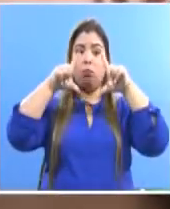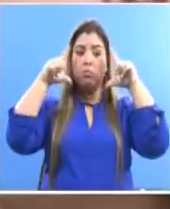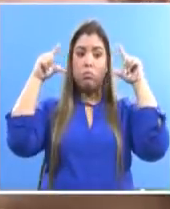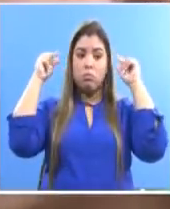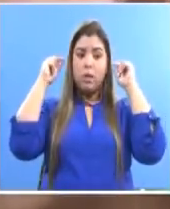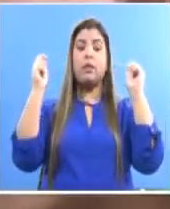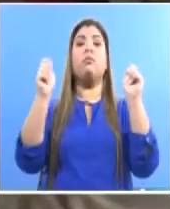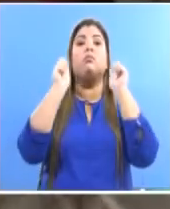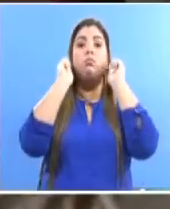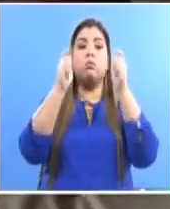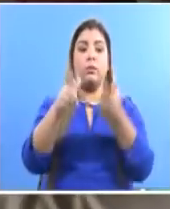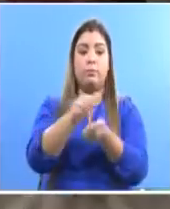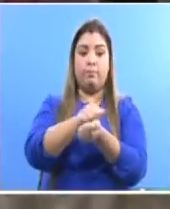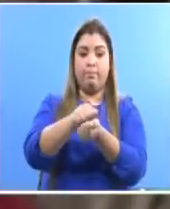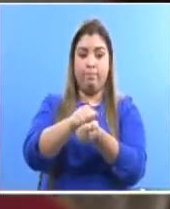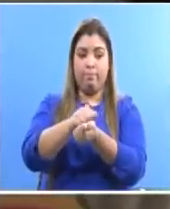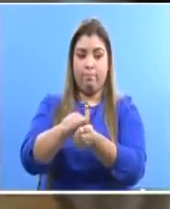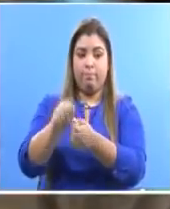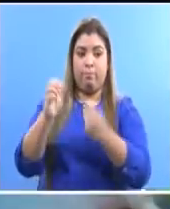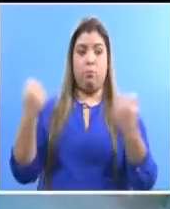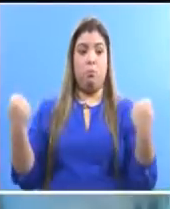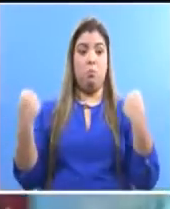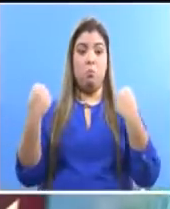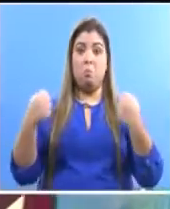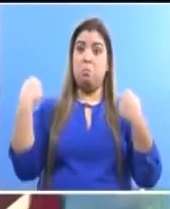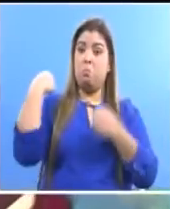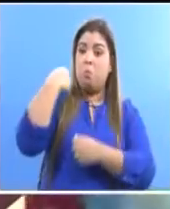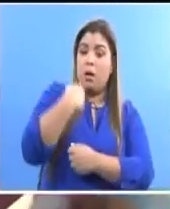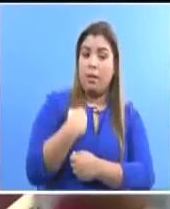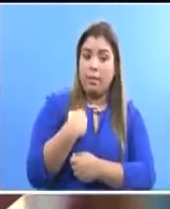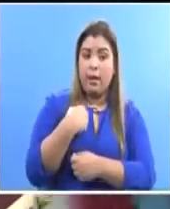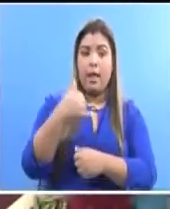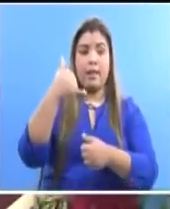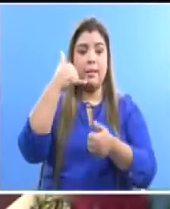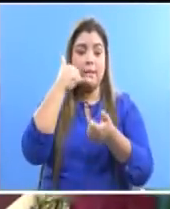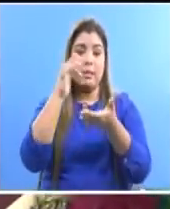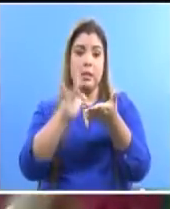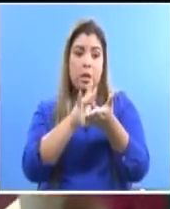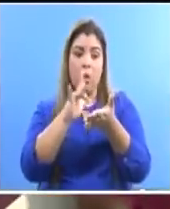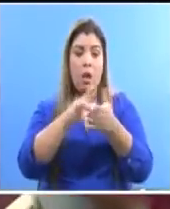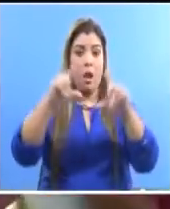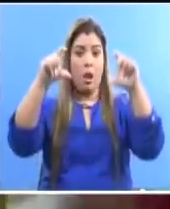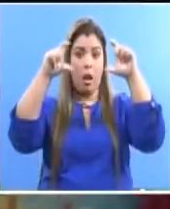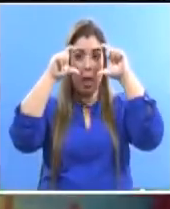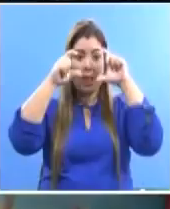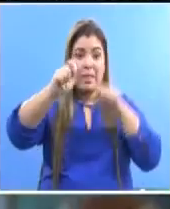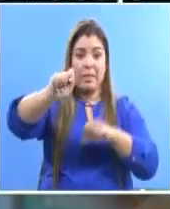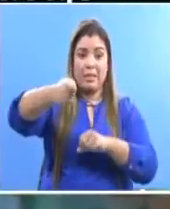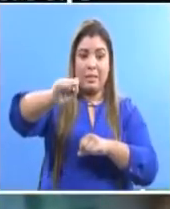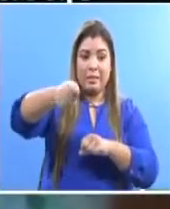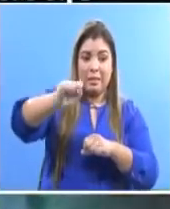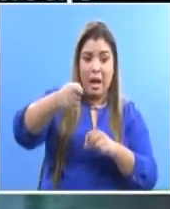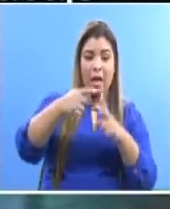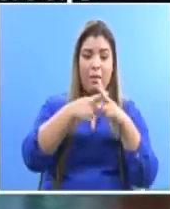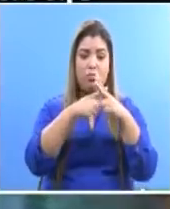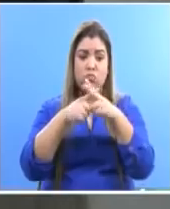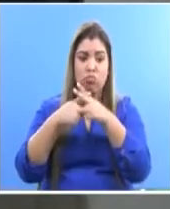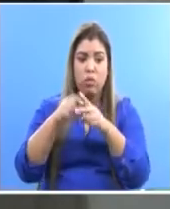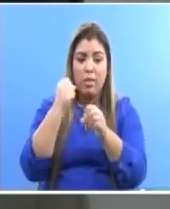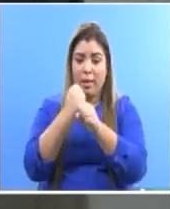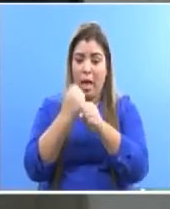los accesorios o bolsas de compras que traigas: cartera, celular, lentes, llaves, herramientas de